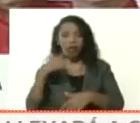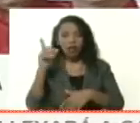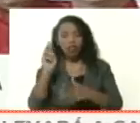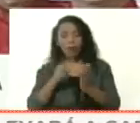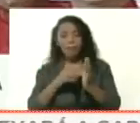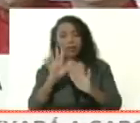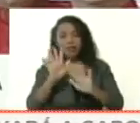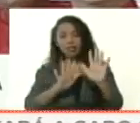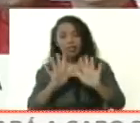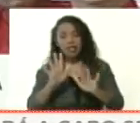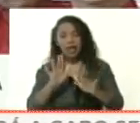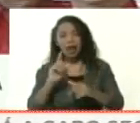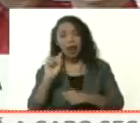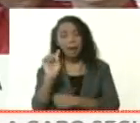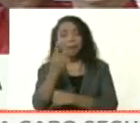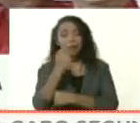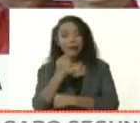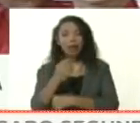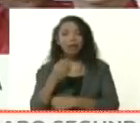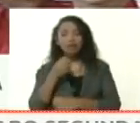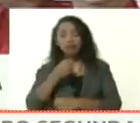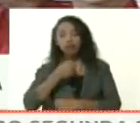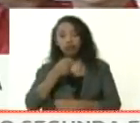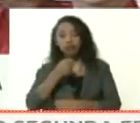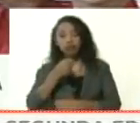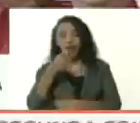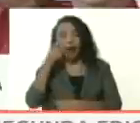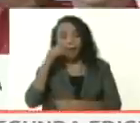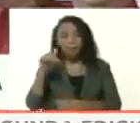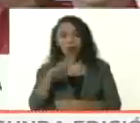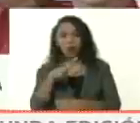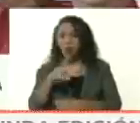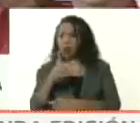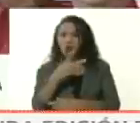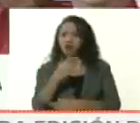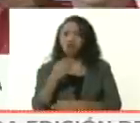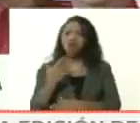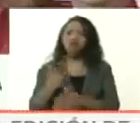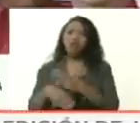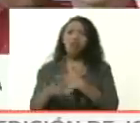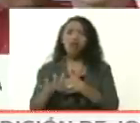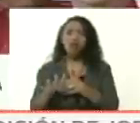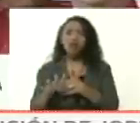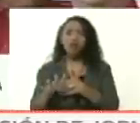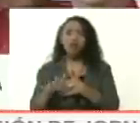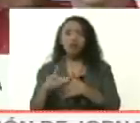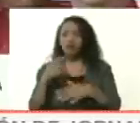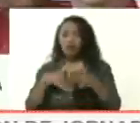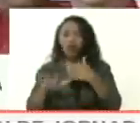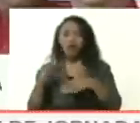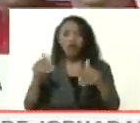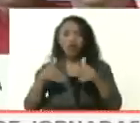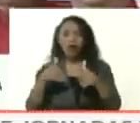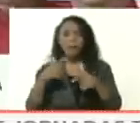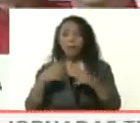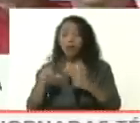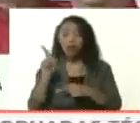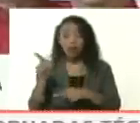deben recordar que las primeras declaraciones, ¿cuáles eran? No, el pueblo no salió a votar. Eso es muy fácil decirlo, pero eso no era la